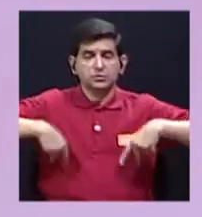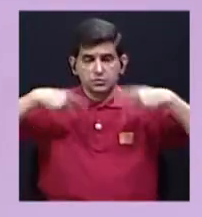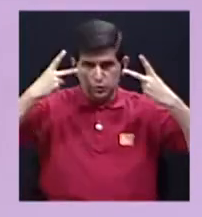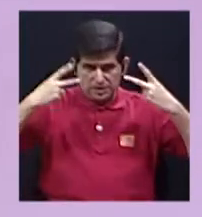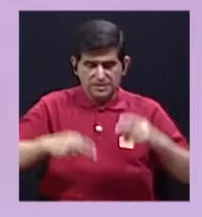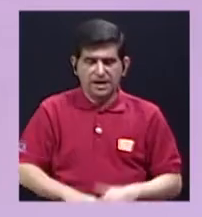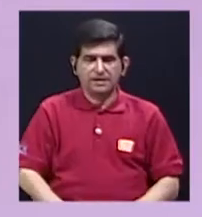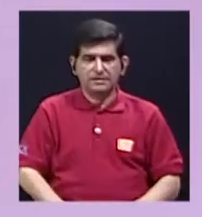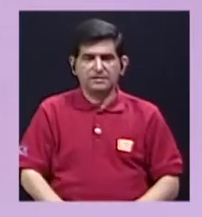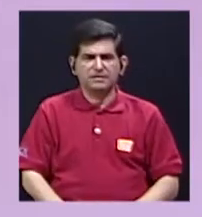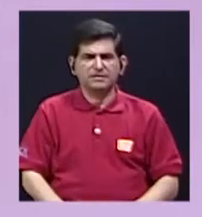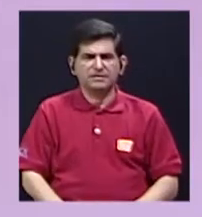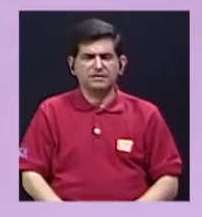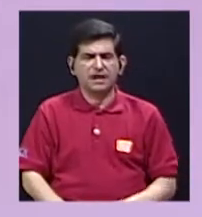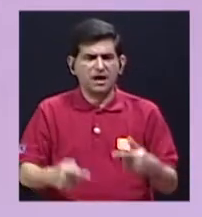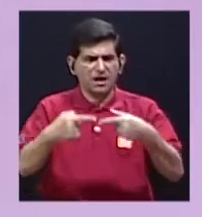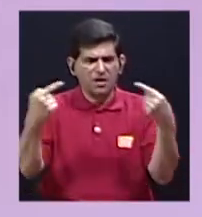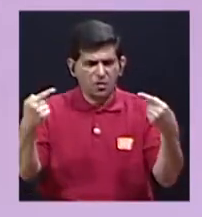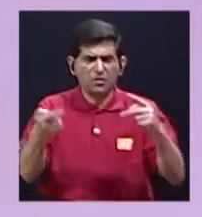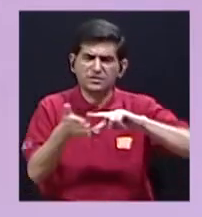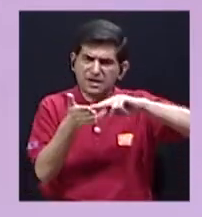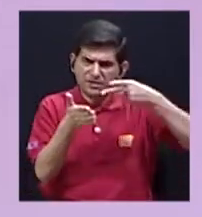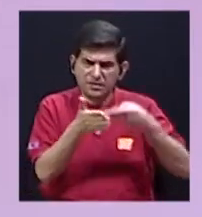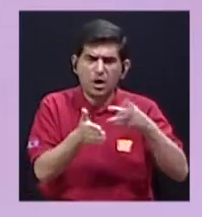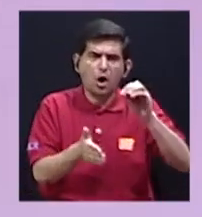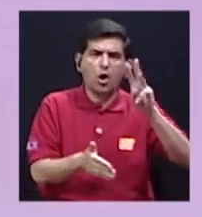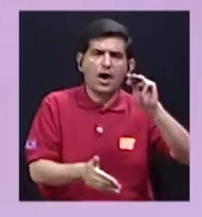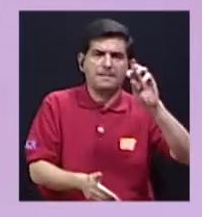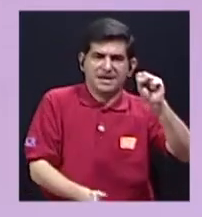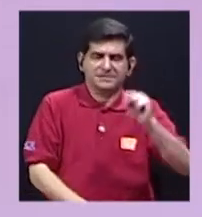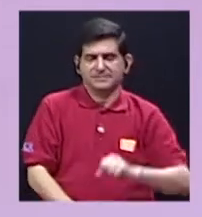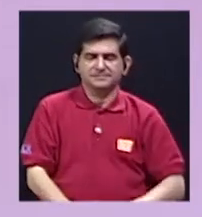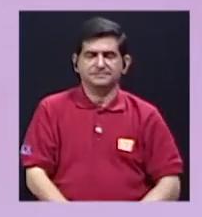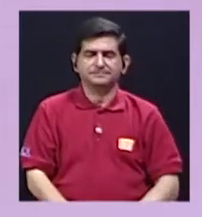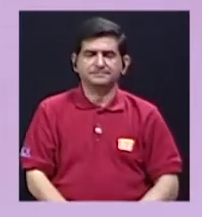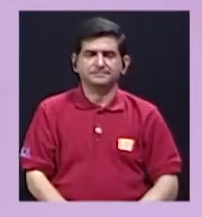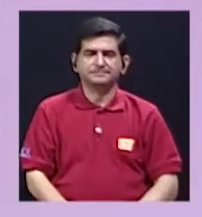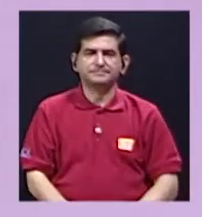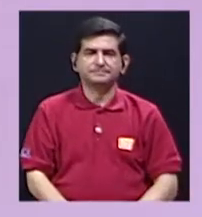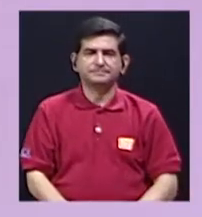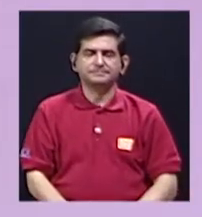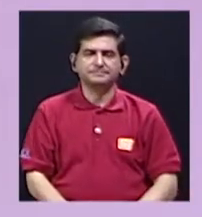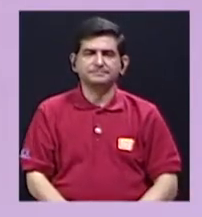yendo en contra de las definiciones de la organización mundial de la salud